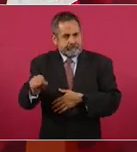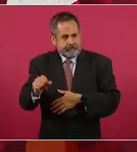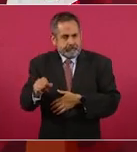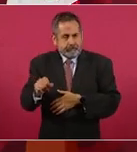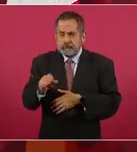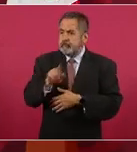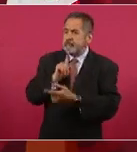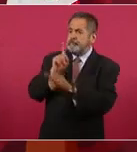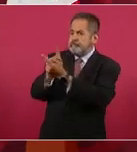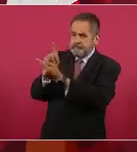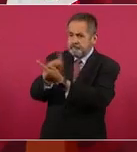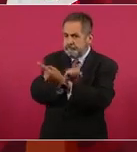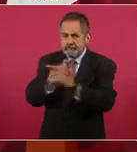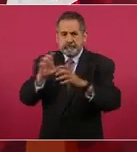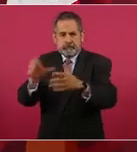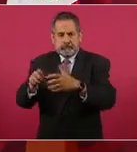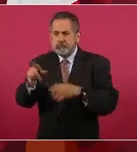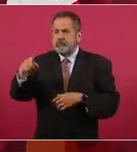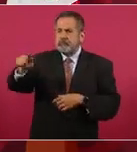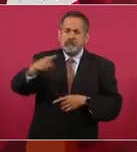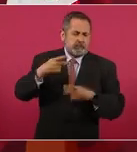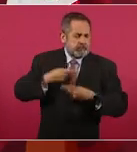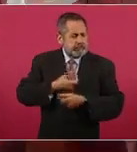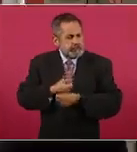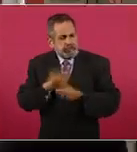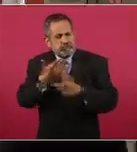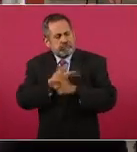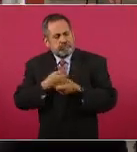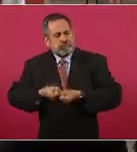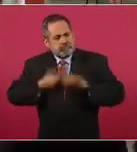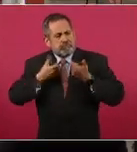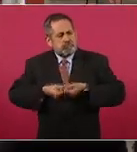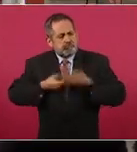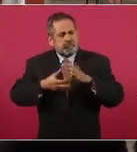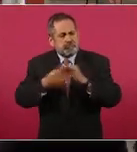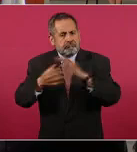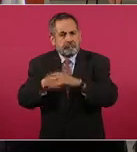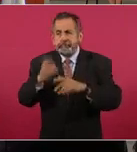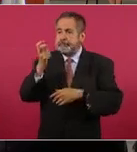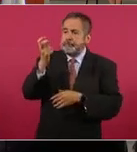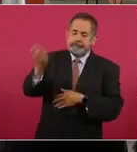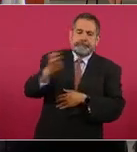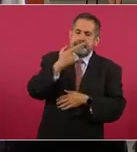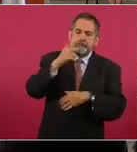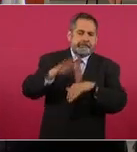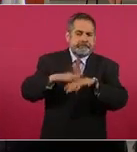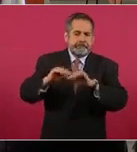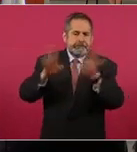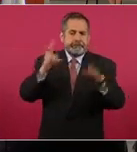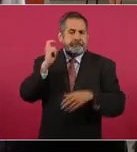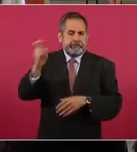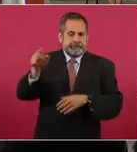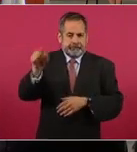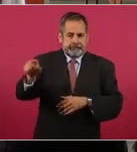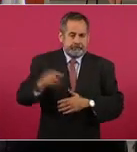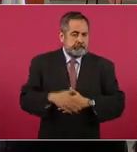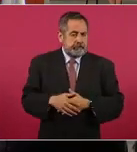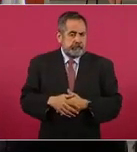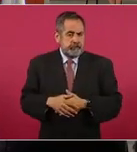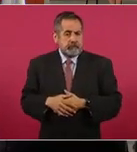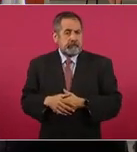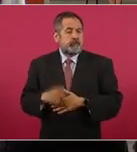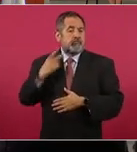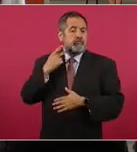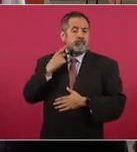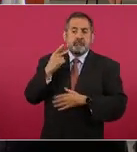donde el pueblo se puede expresar con mayor libertad. Y para mí esto es clave. Una política desde